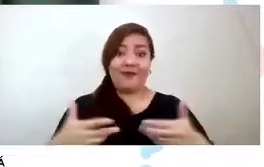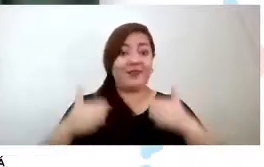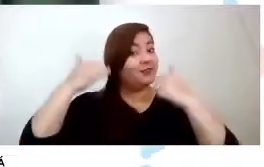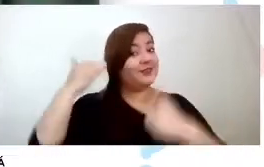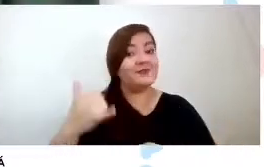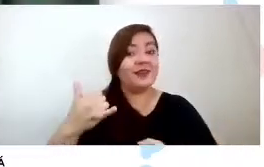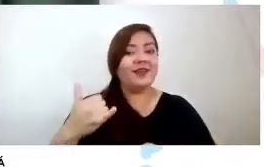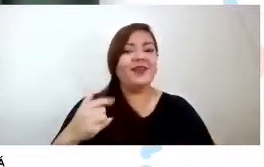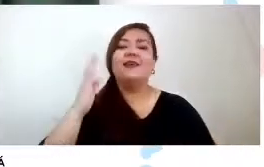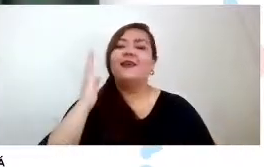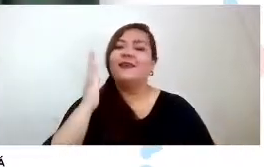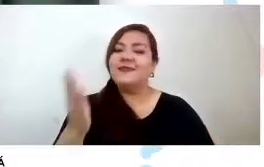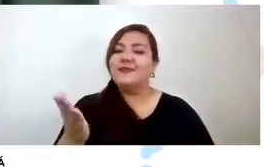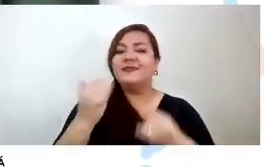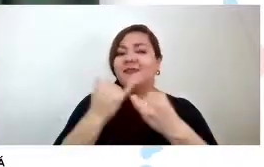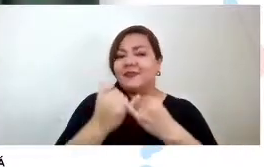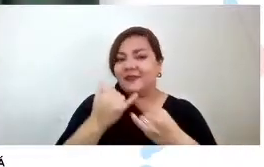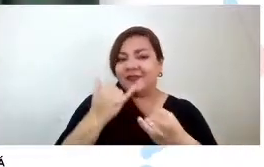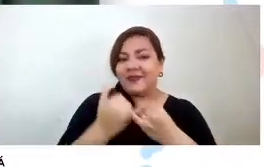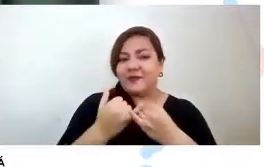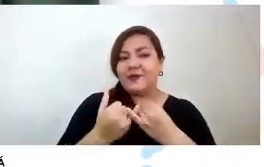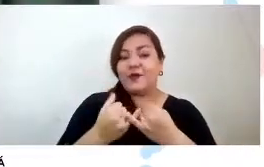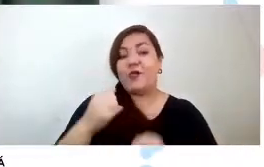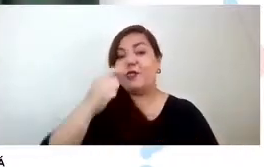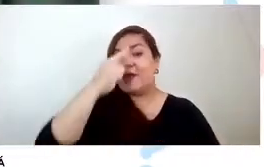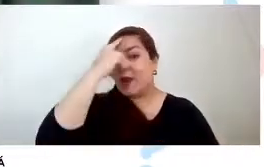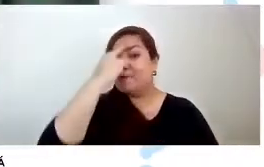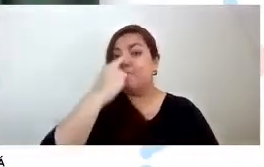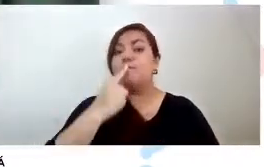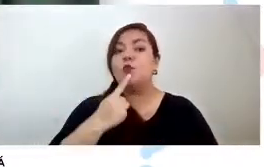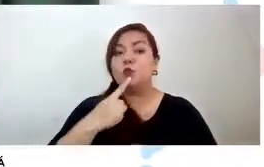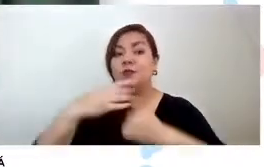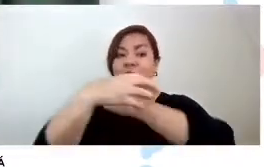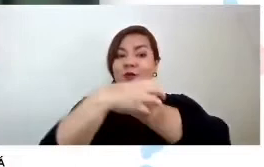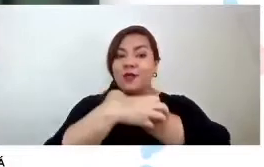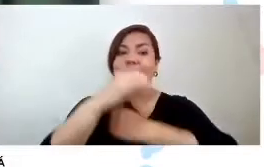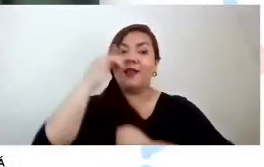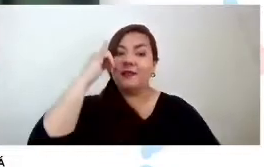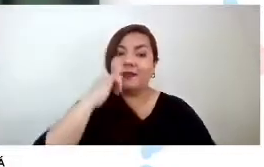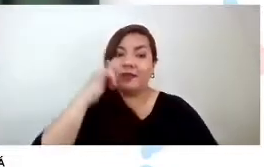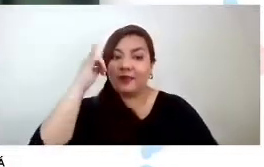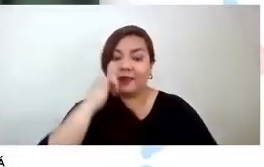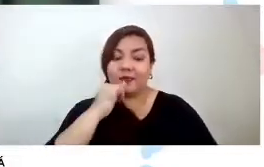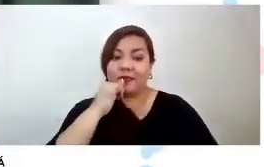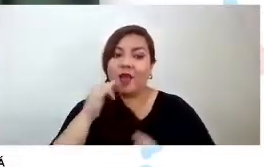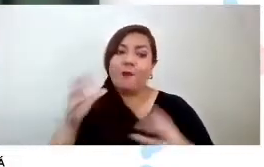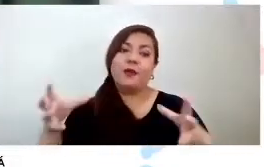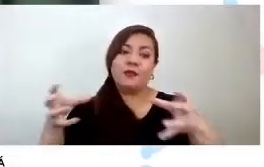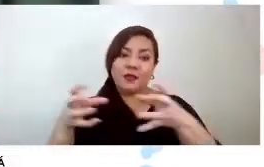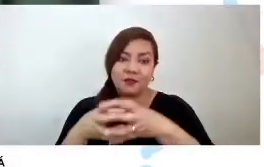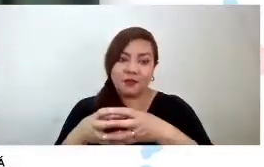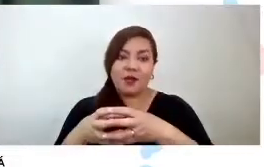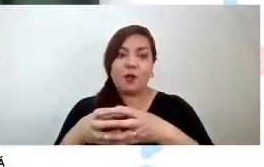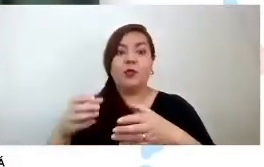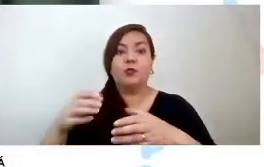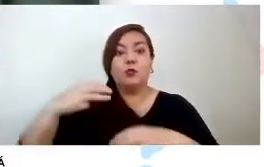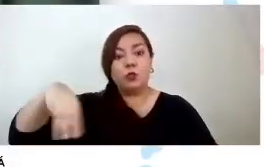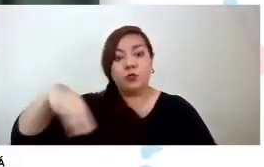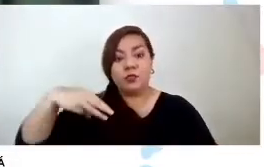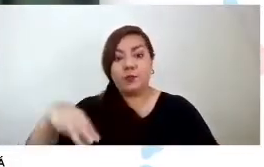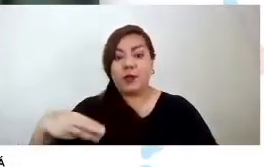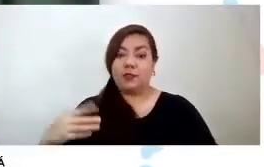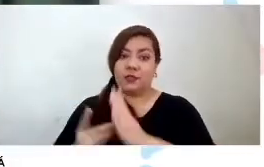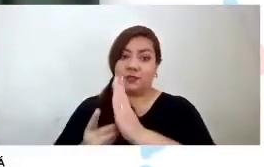estamos con nuestros amigos y amigas del Museo Regional de Iquique, perteneciente a la Corporación Municipal de Desarrollo Social de Iquique,